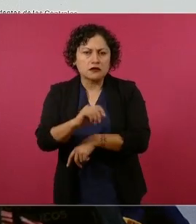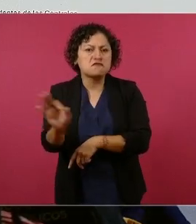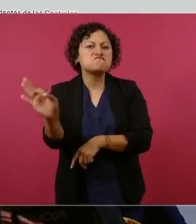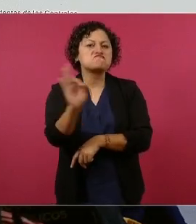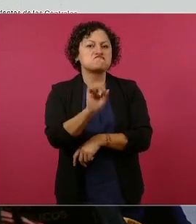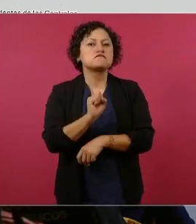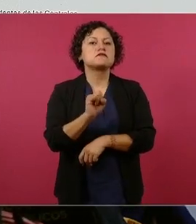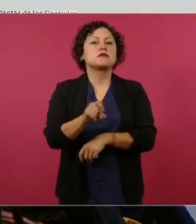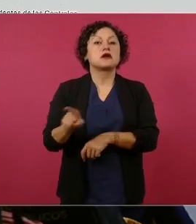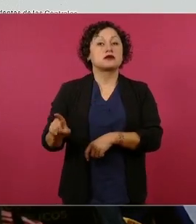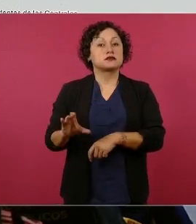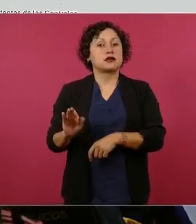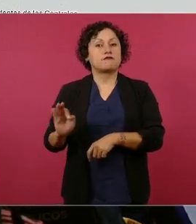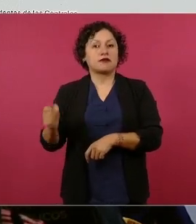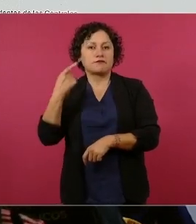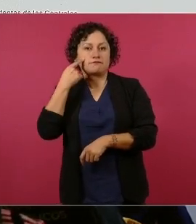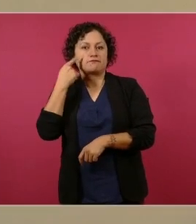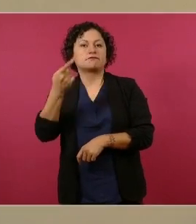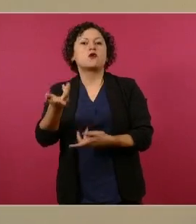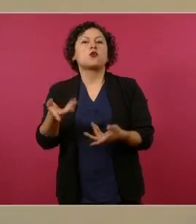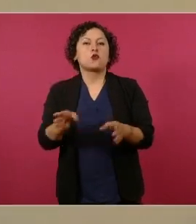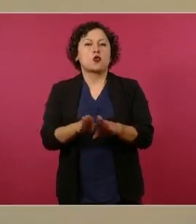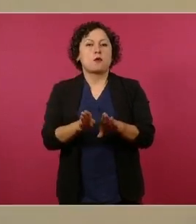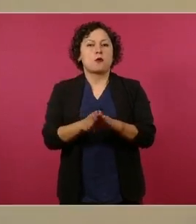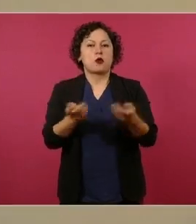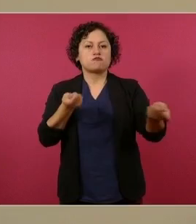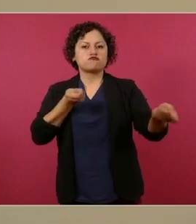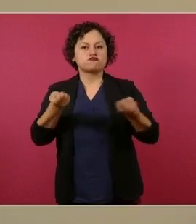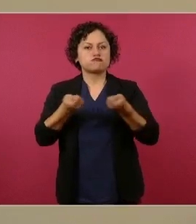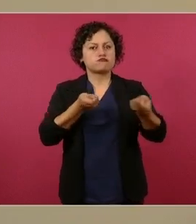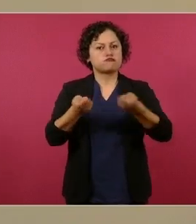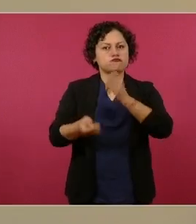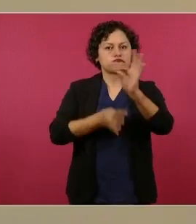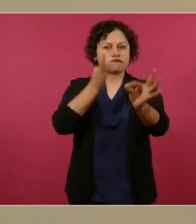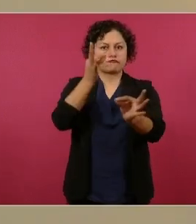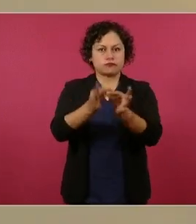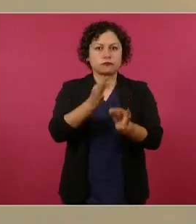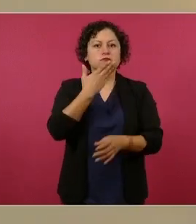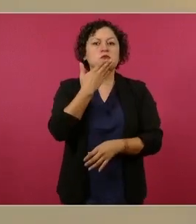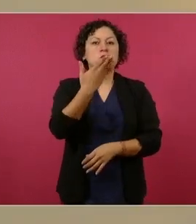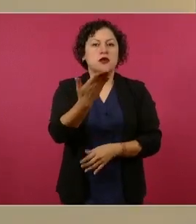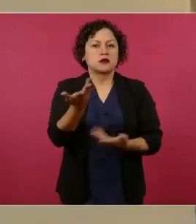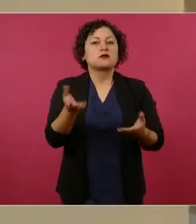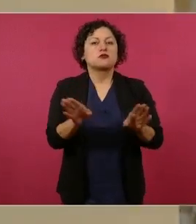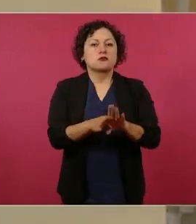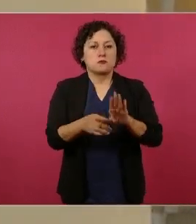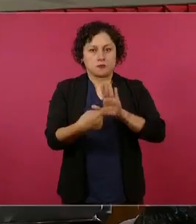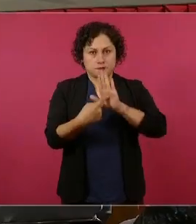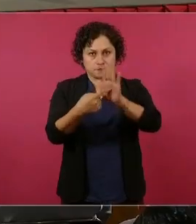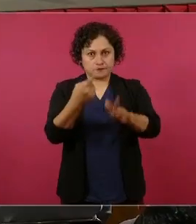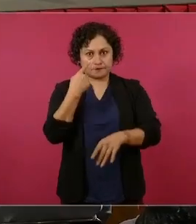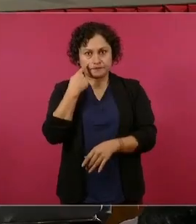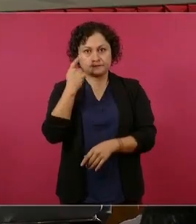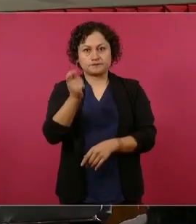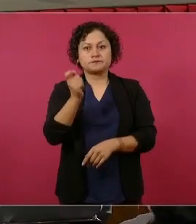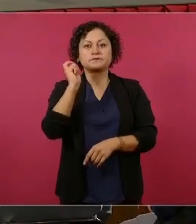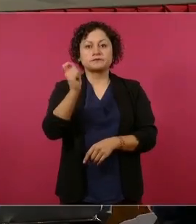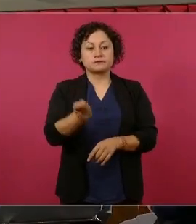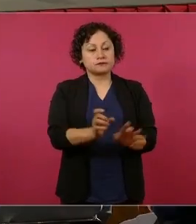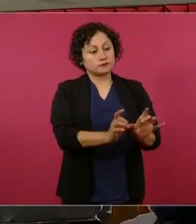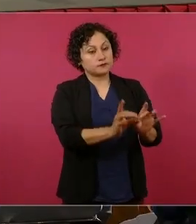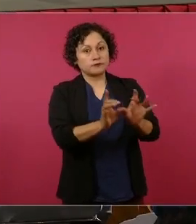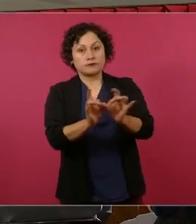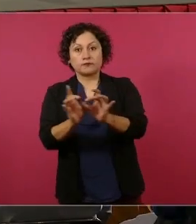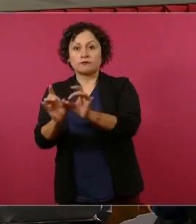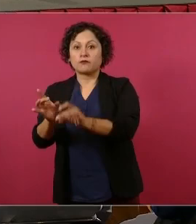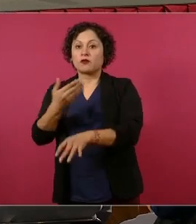que se implementó para poder solventar esta situación de exigencia. Para hacer frente a los eventos, el señor presidente